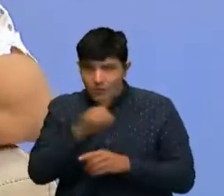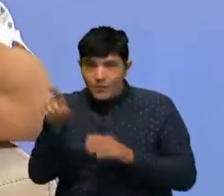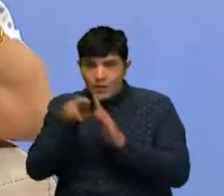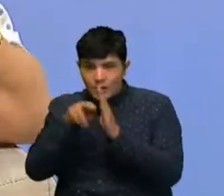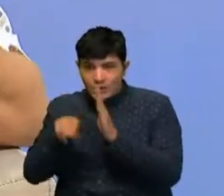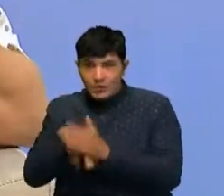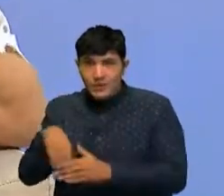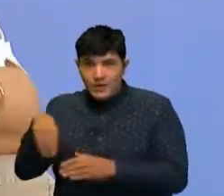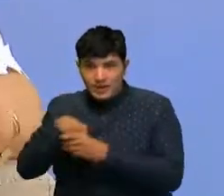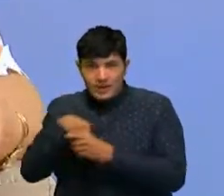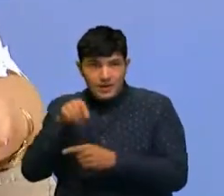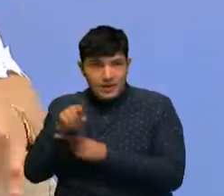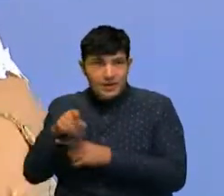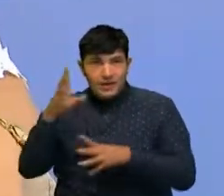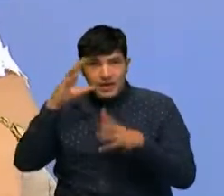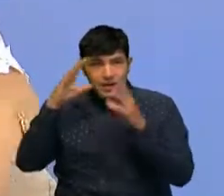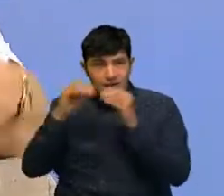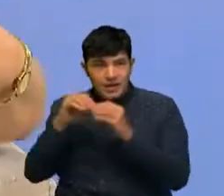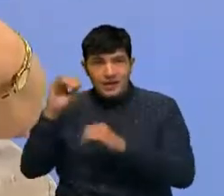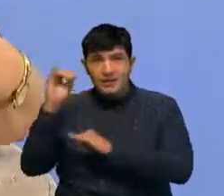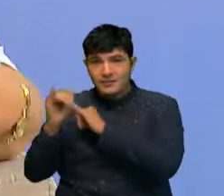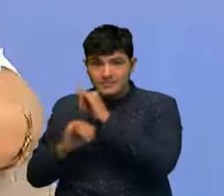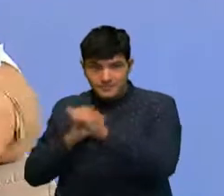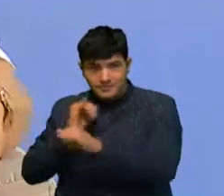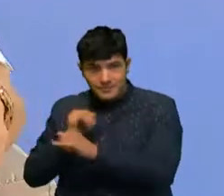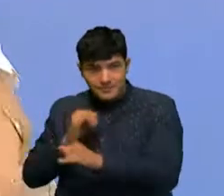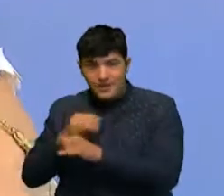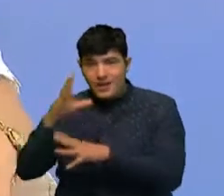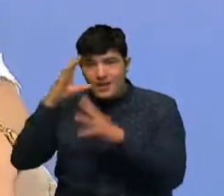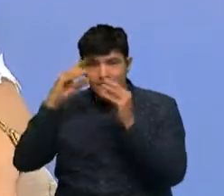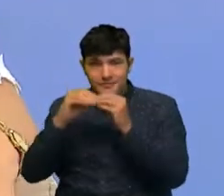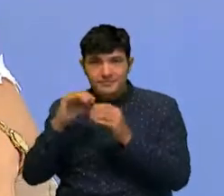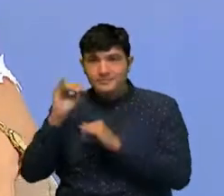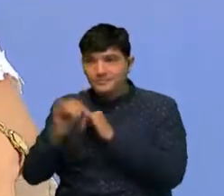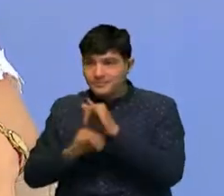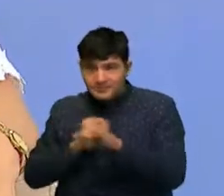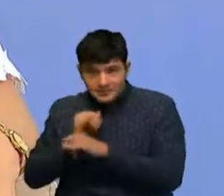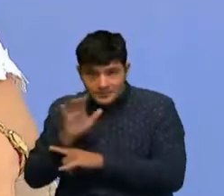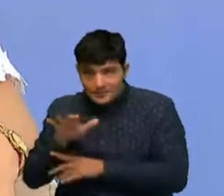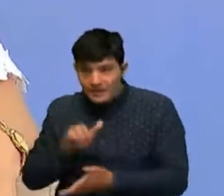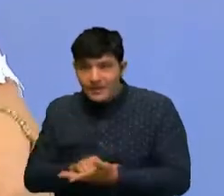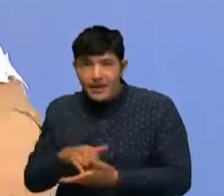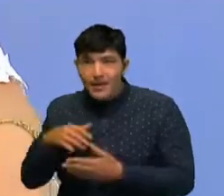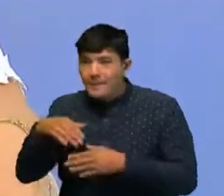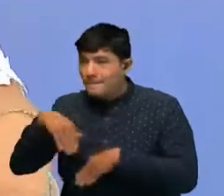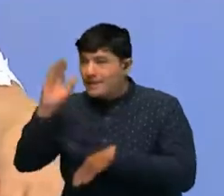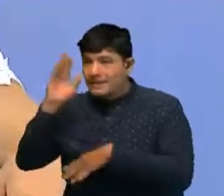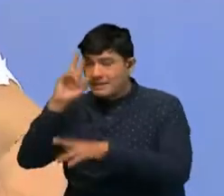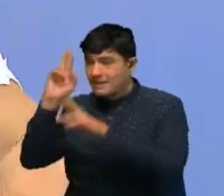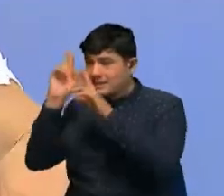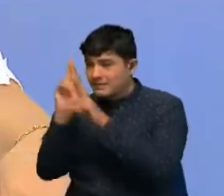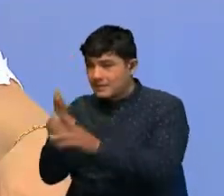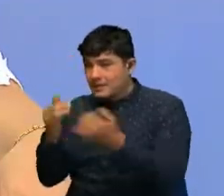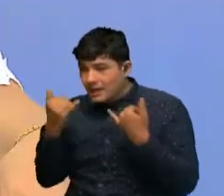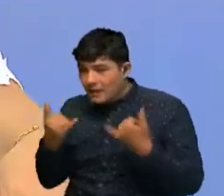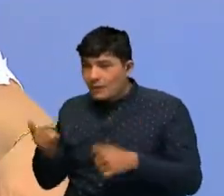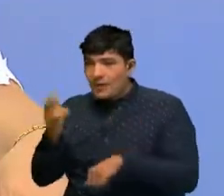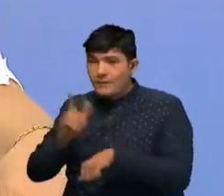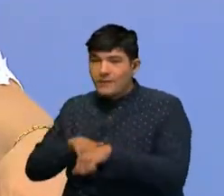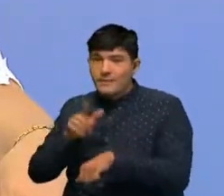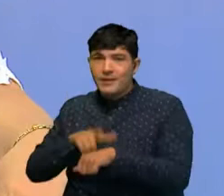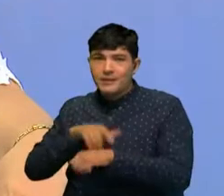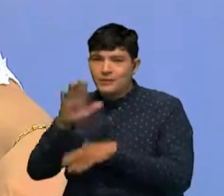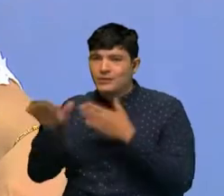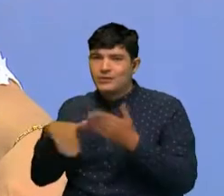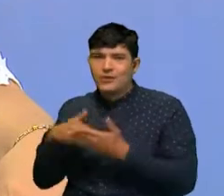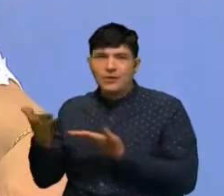como los convenios internacionales, los tratados internacionales. Lo más respetable en este momento son todas